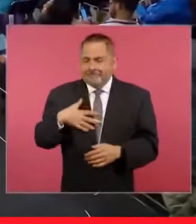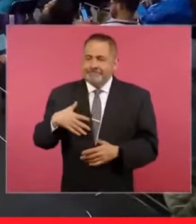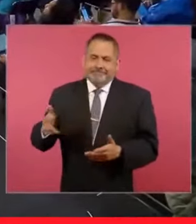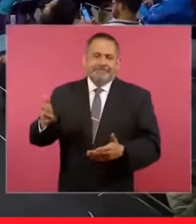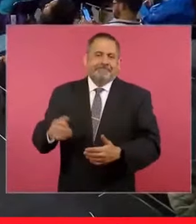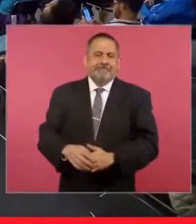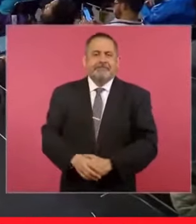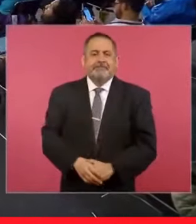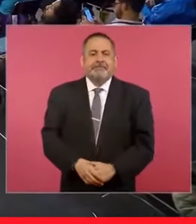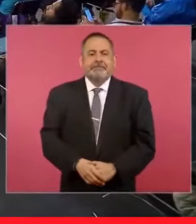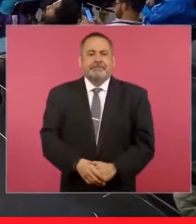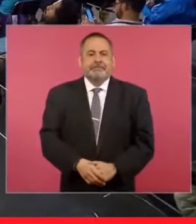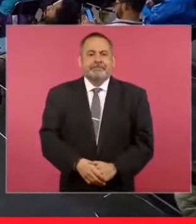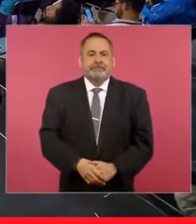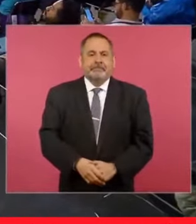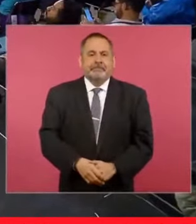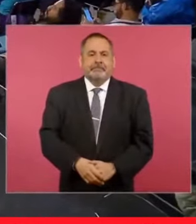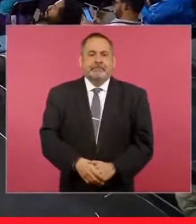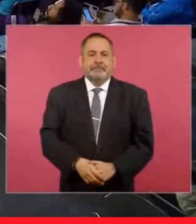entonces